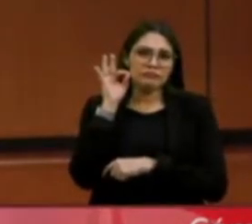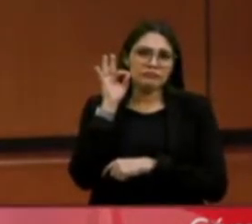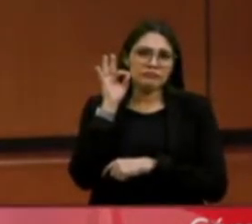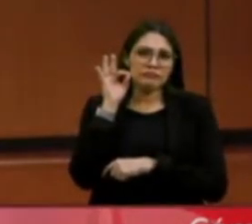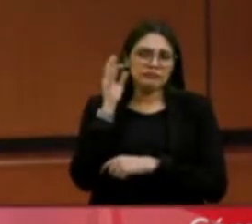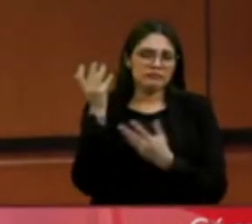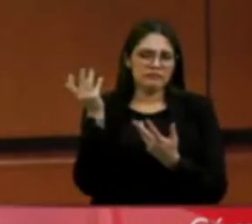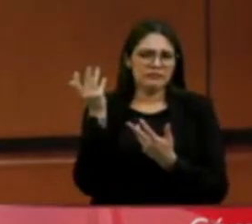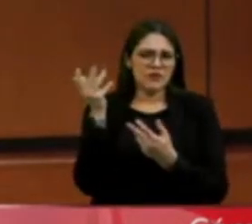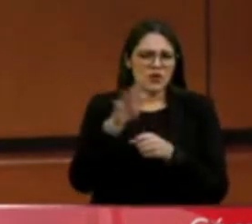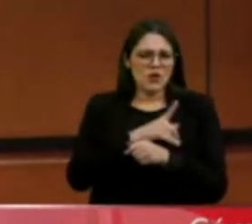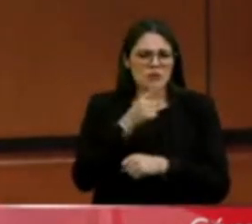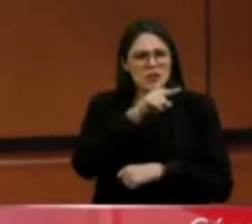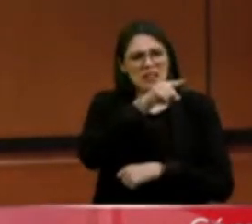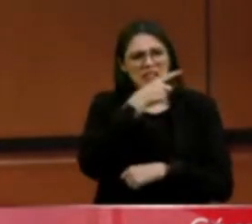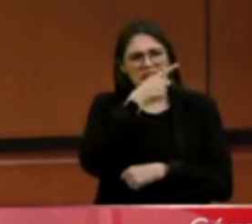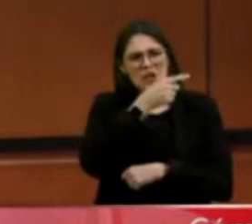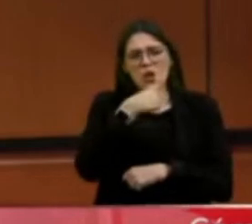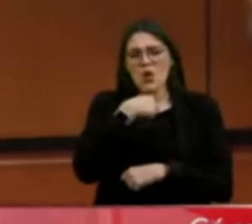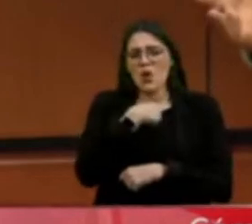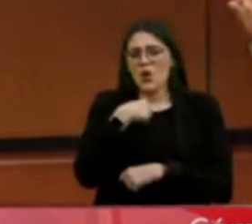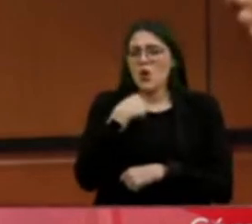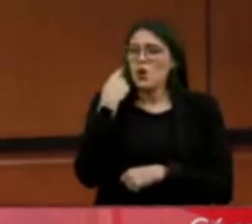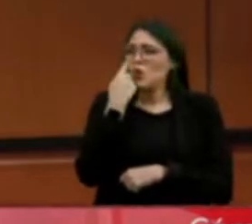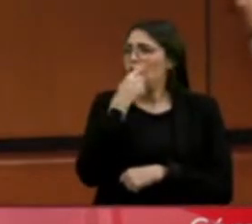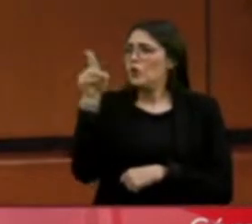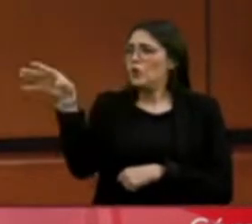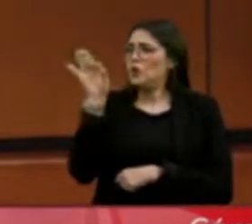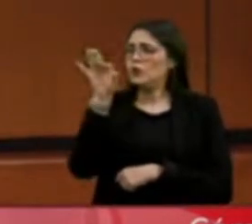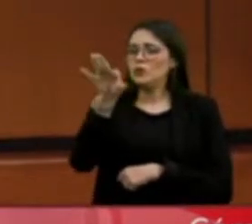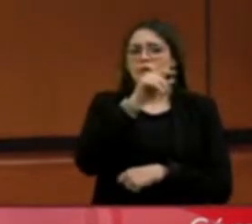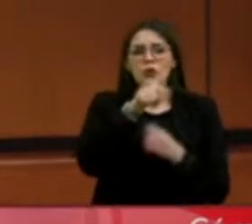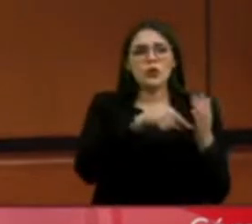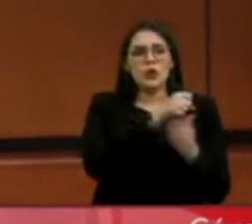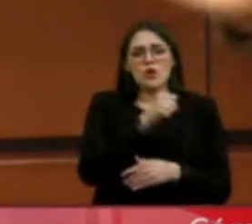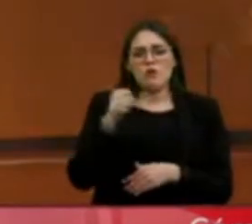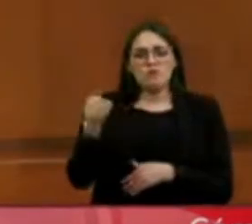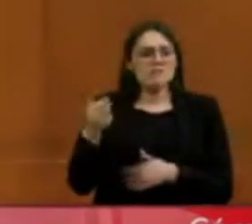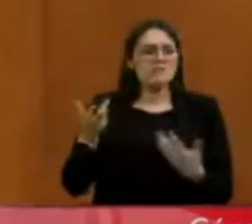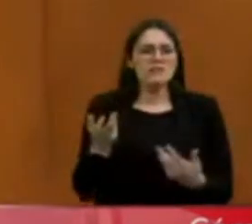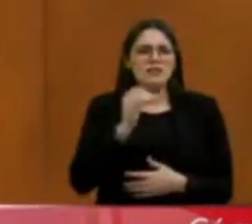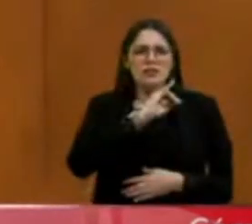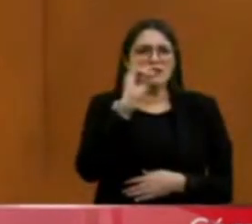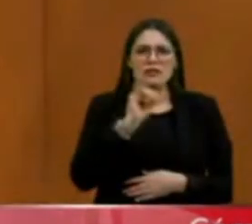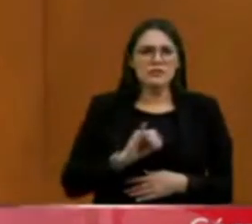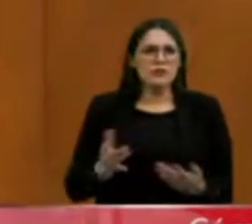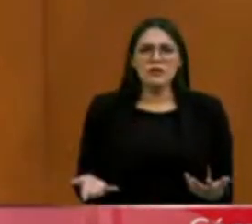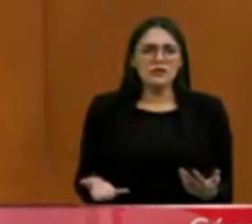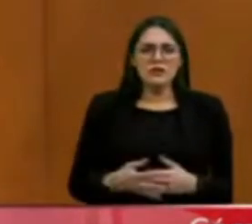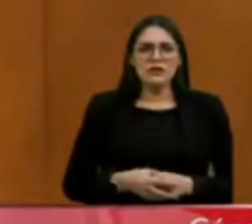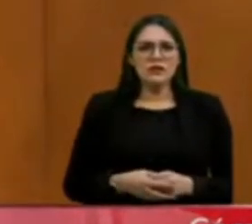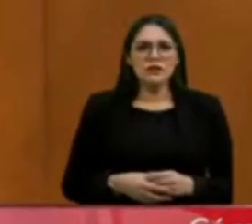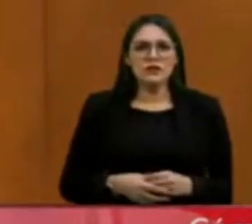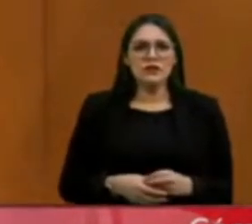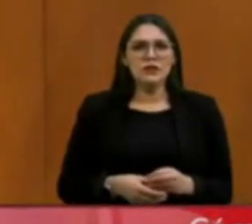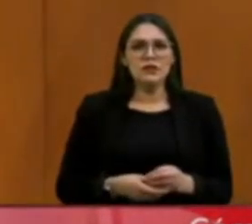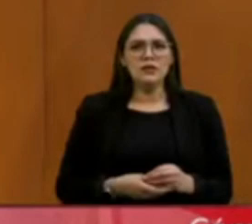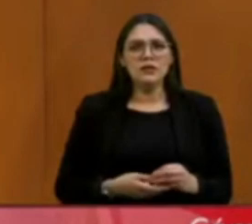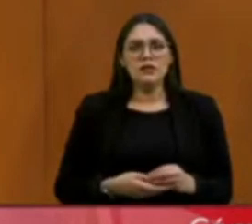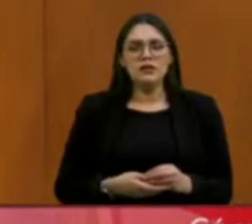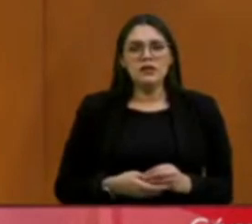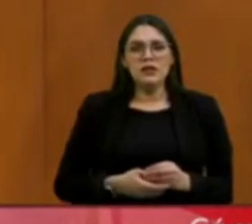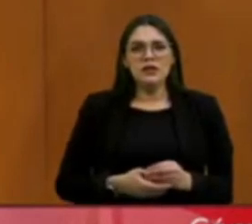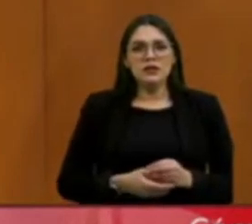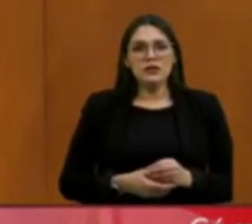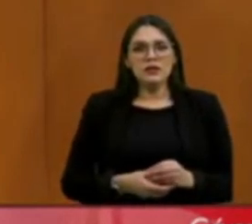No tienen por qué decir que se están eligiendo los puestos, los cargos de ministros, magistrados o